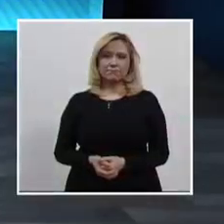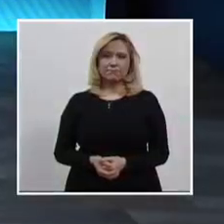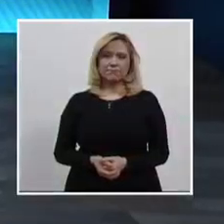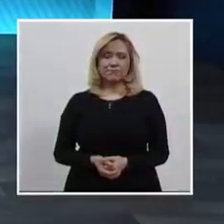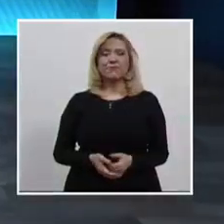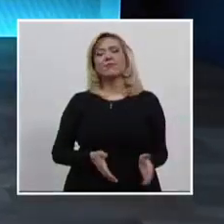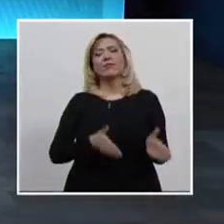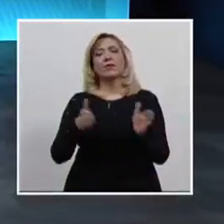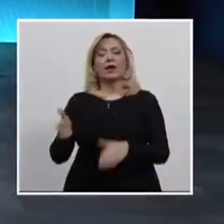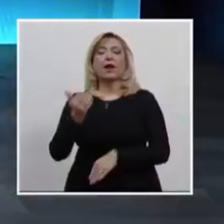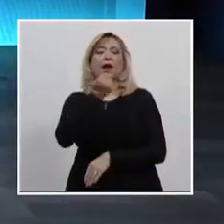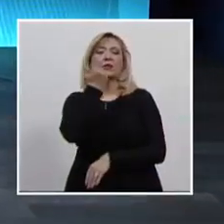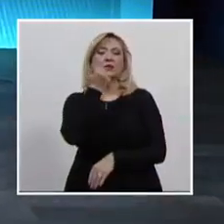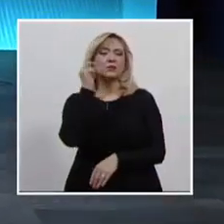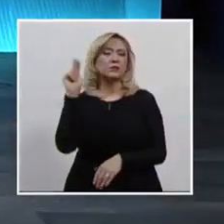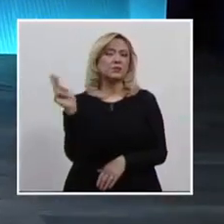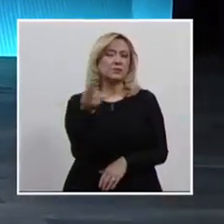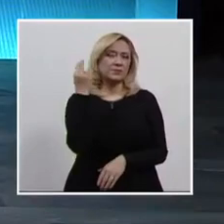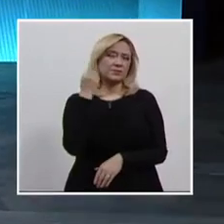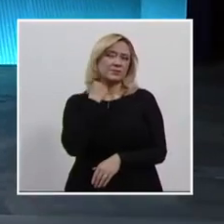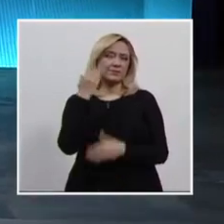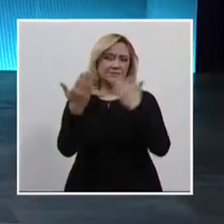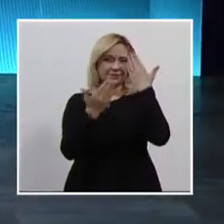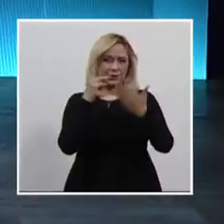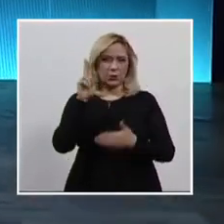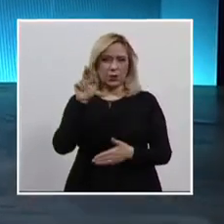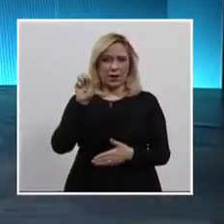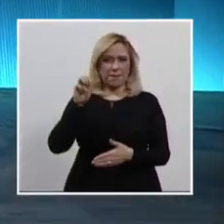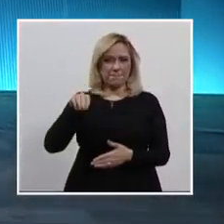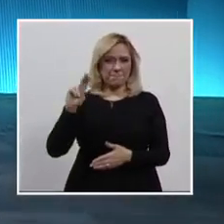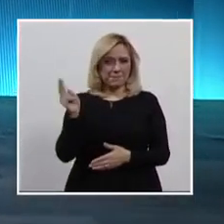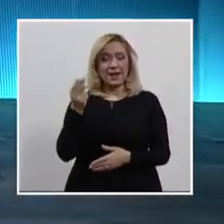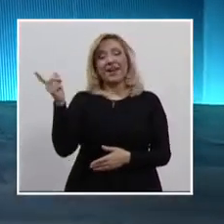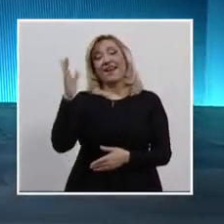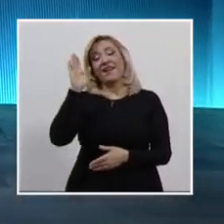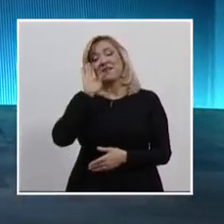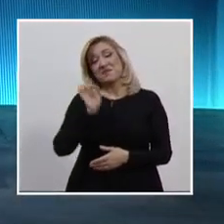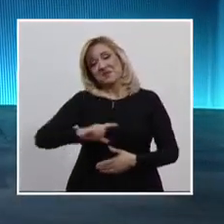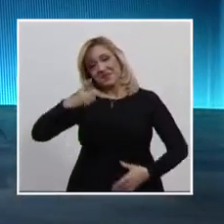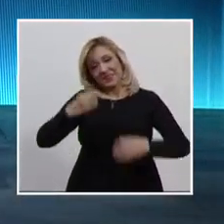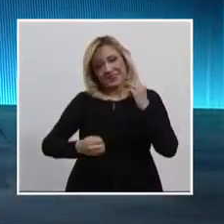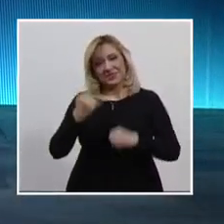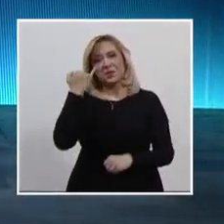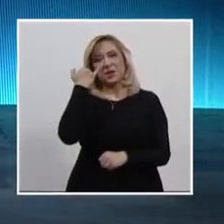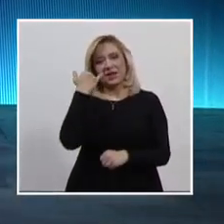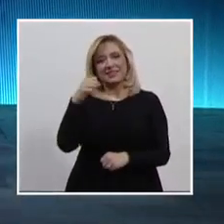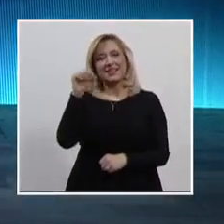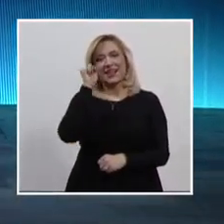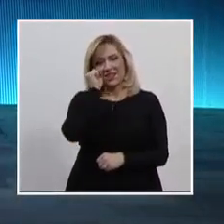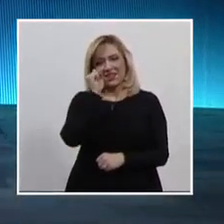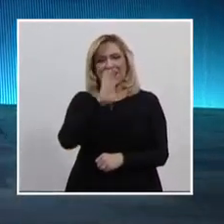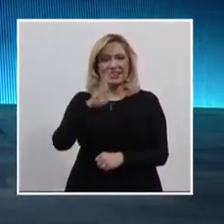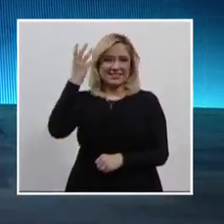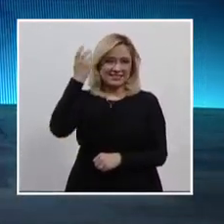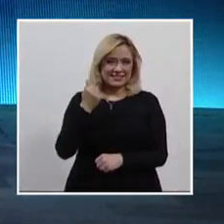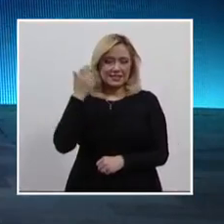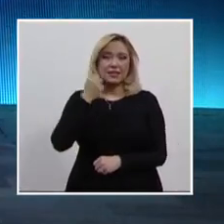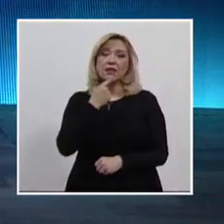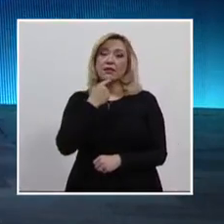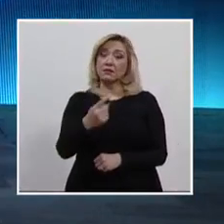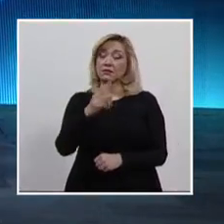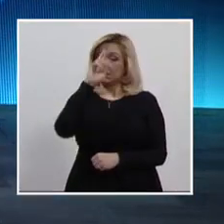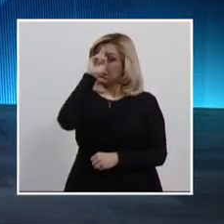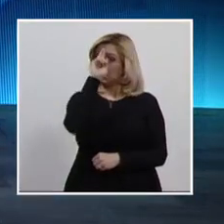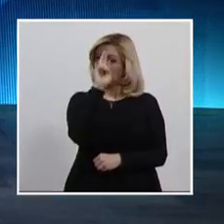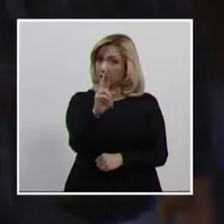Y ante estudiantes de la Facultad de Derecho de la UNAM, el ministro en retiro Juan Silva Mesa habló de la importancia de respetar la división de